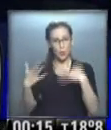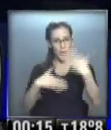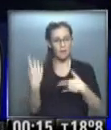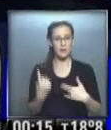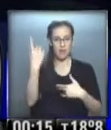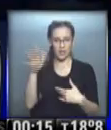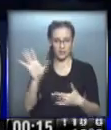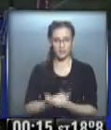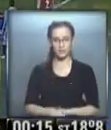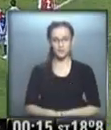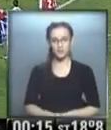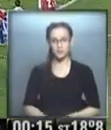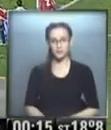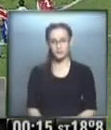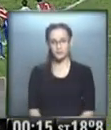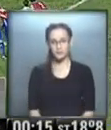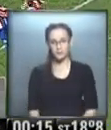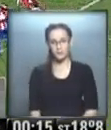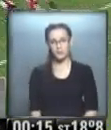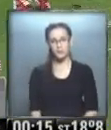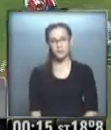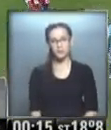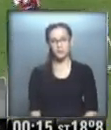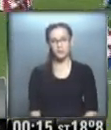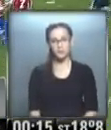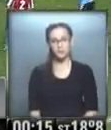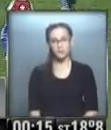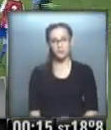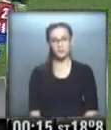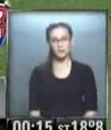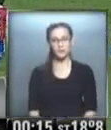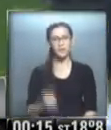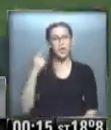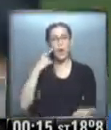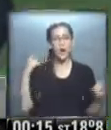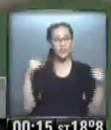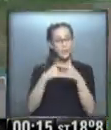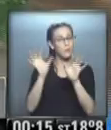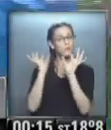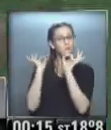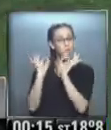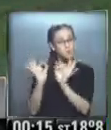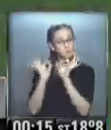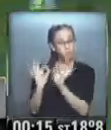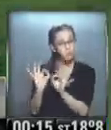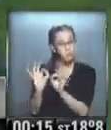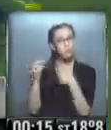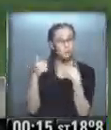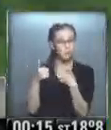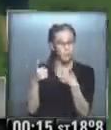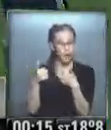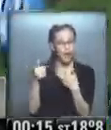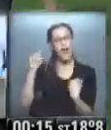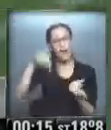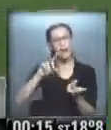con la camiseta albiceleste. Ahora que ya se consiguió el objetivo, tratar de terminar primero, es el próximo objetivo